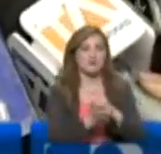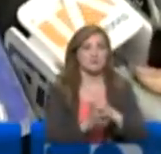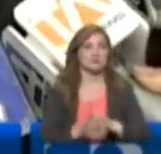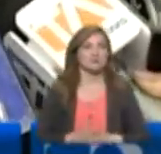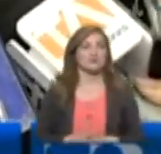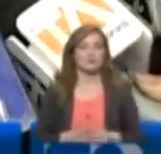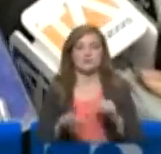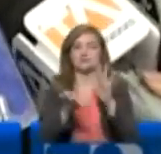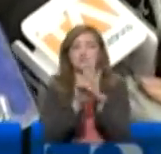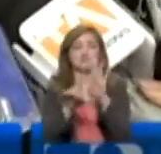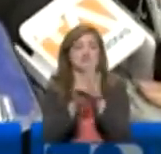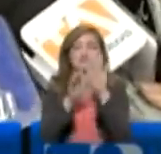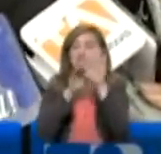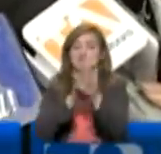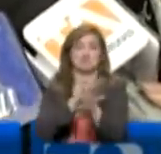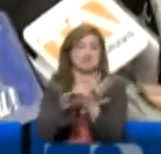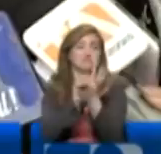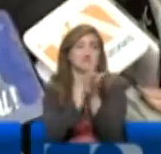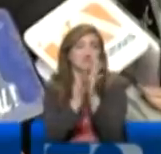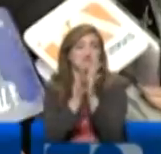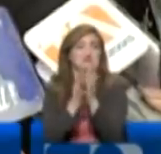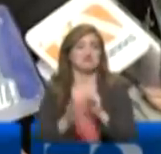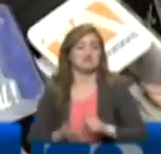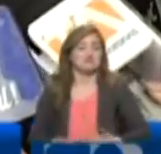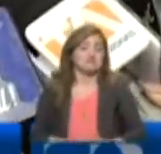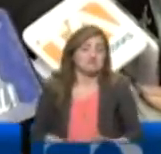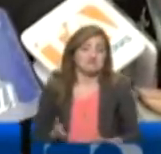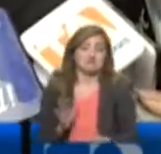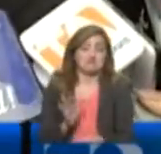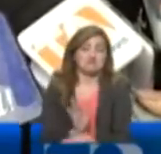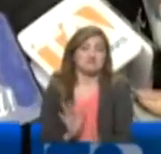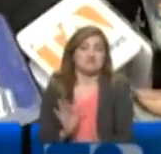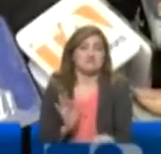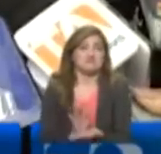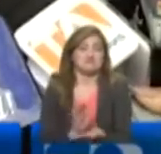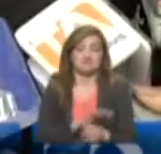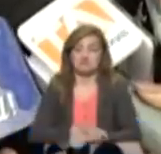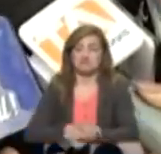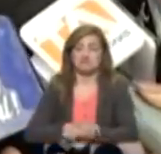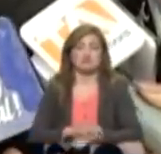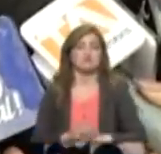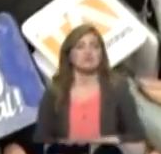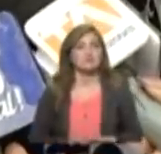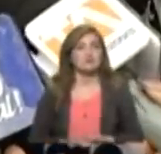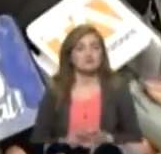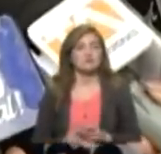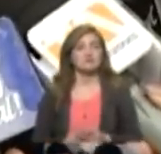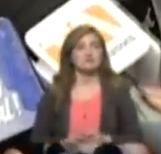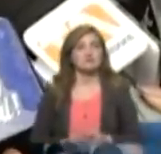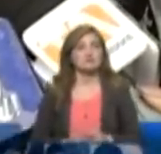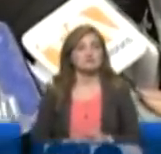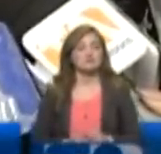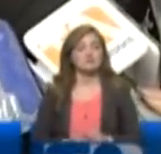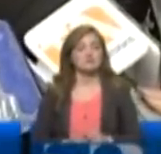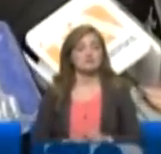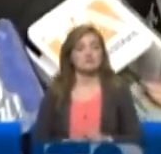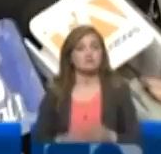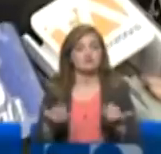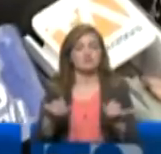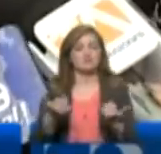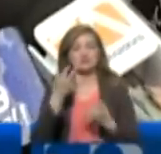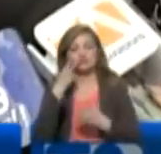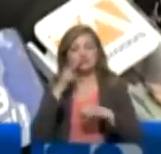nuestro código no van para eso y mientras están rindiendo versión proceder a hacer deterioros y los detienen y ahí hoy se ha verificado